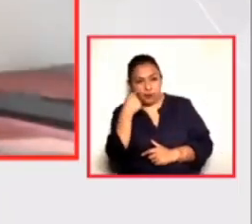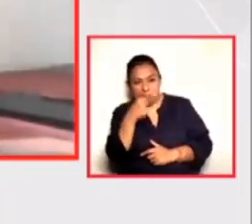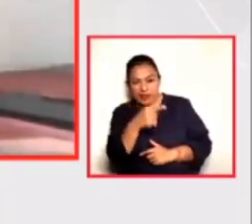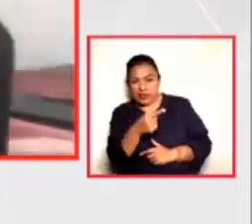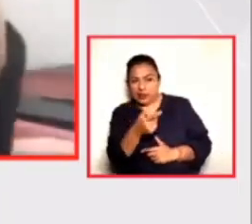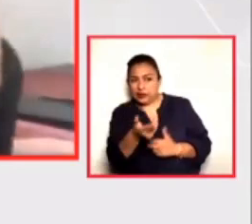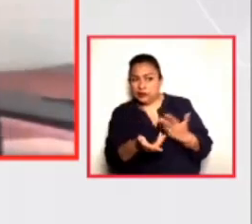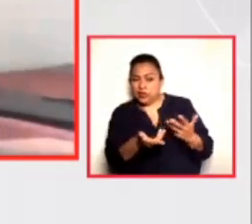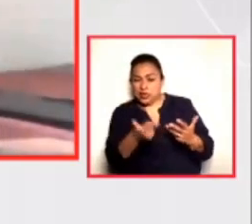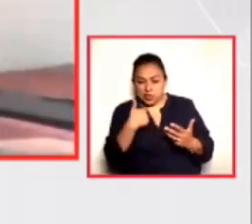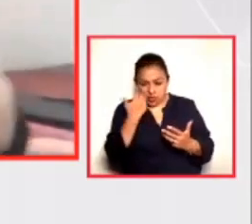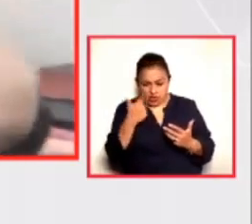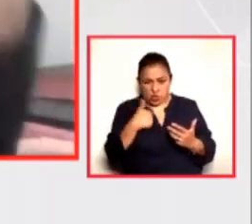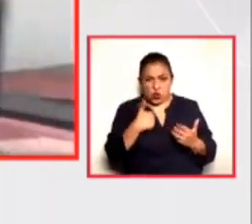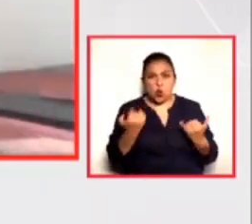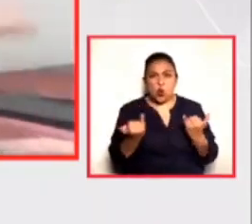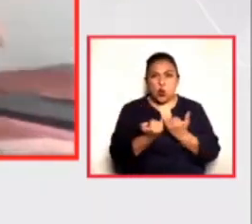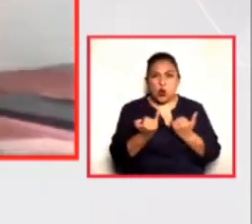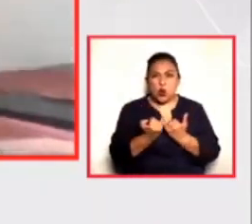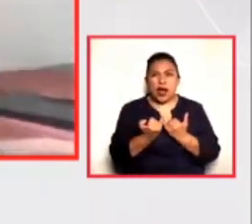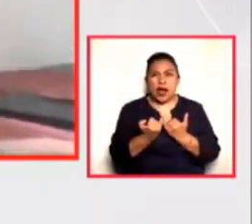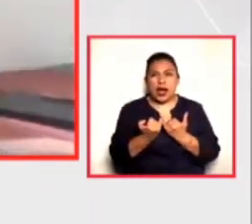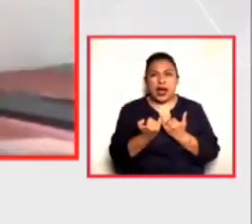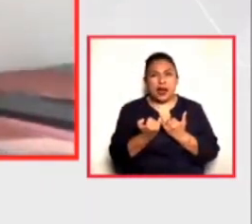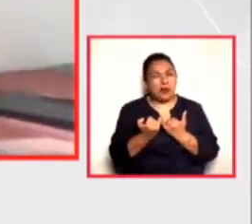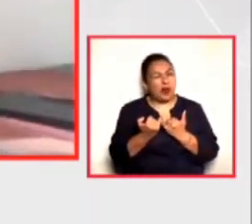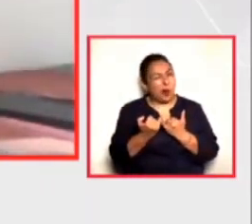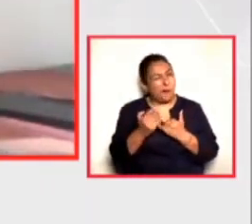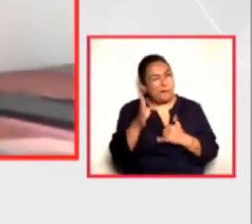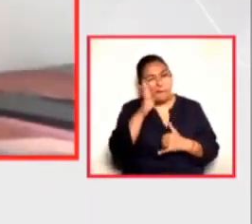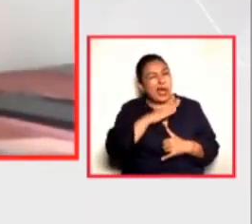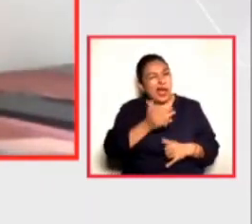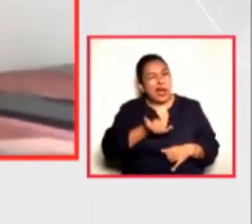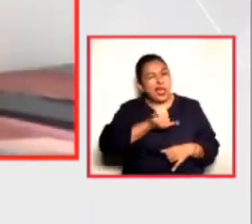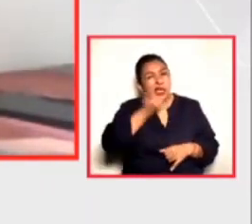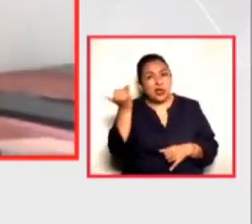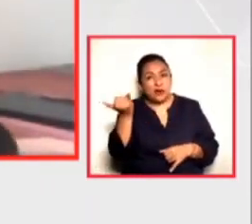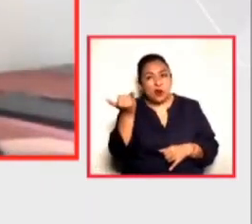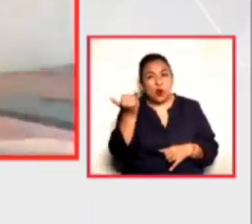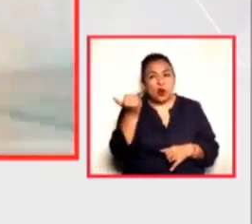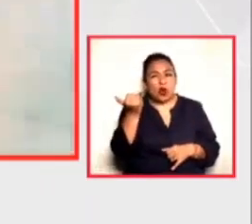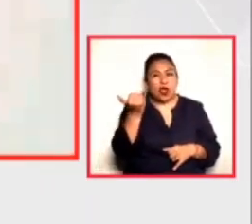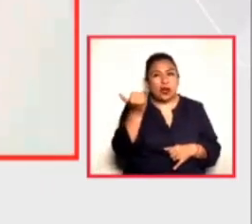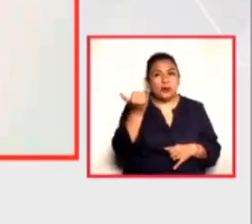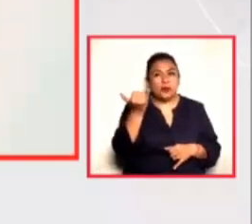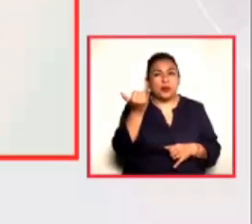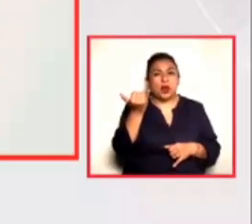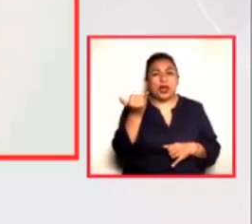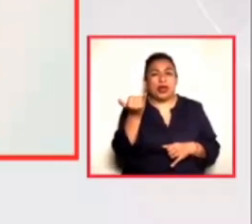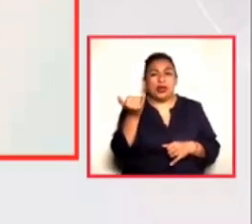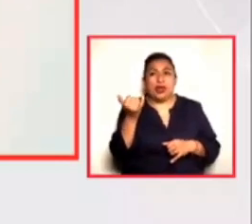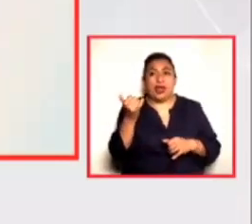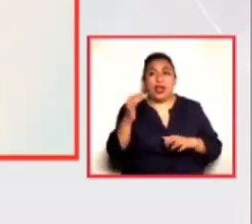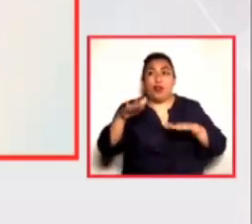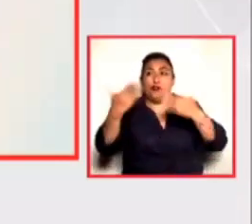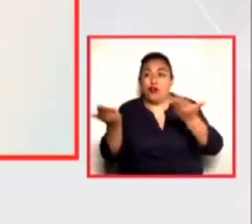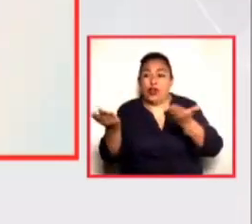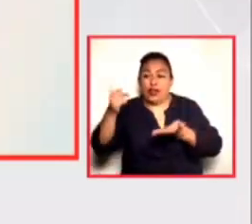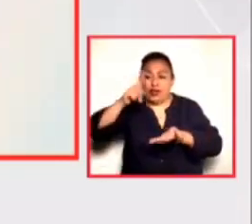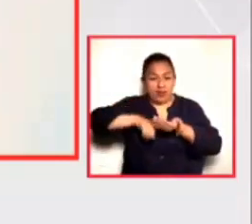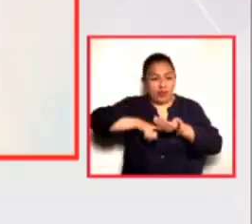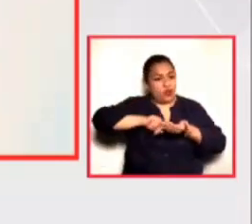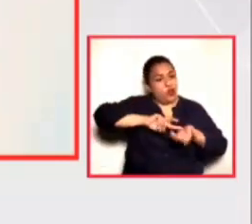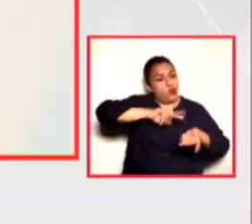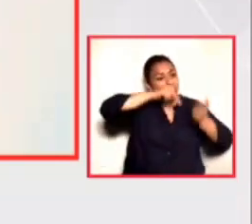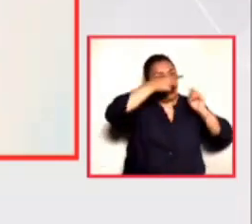mala manera porque intenta de afuera para adentro. Y ella lo tiene de adentro para afuera. Es realmente como